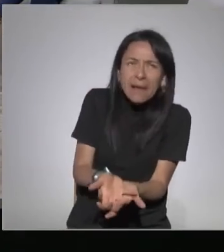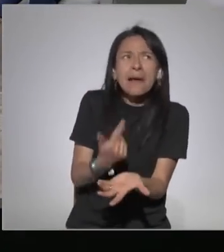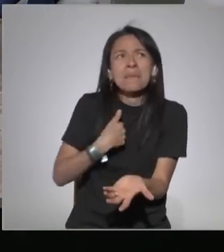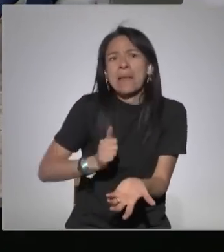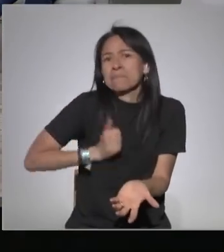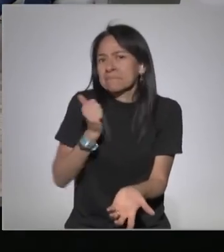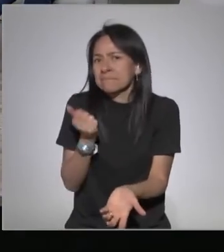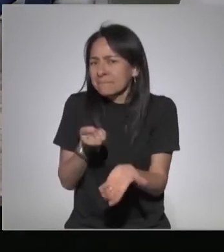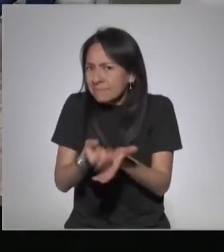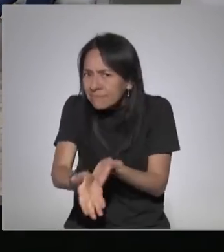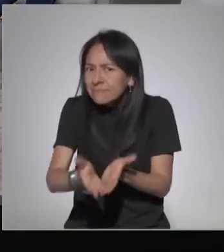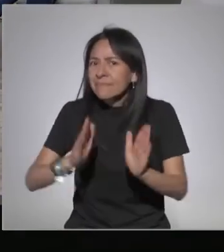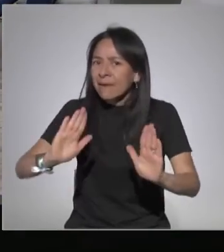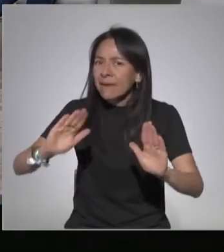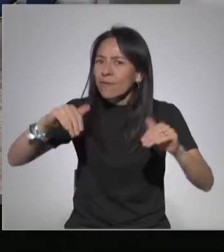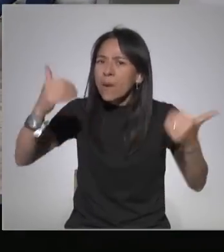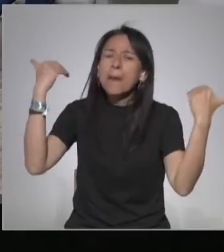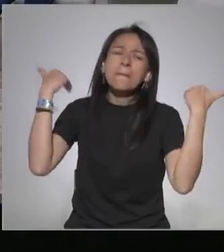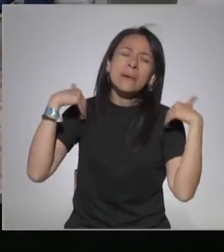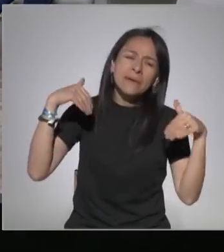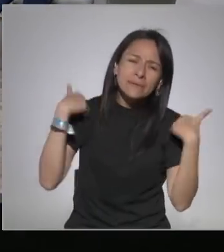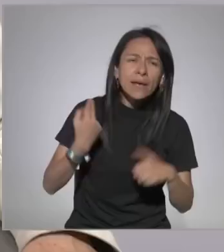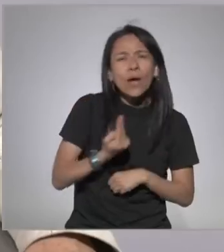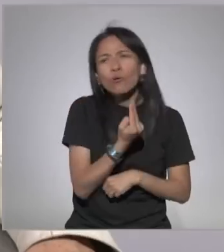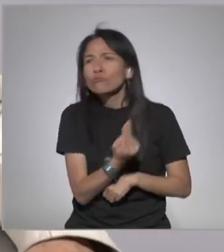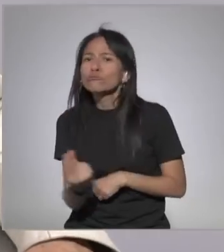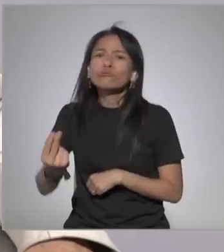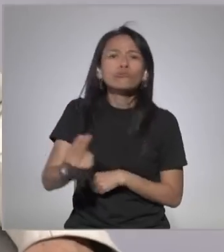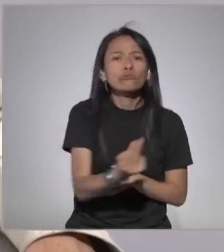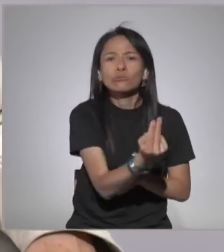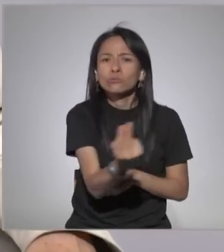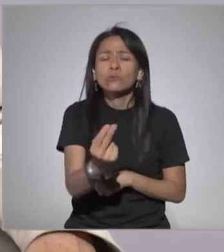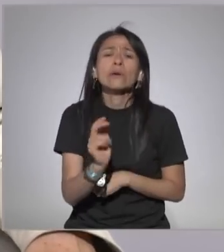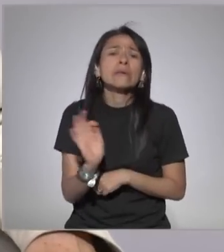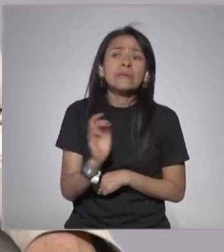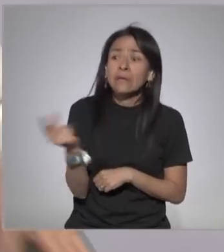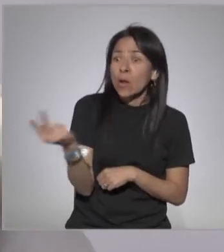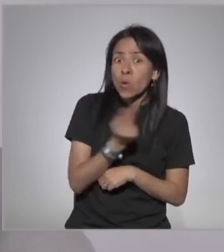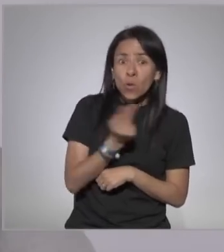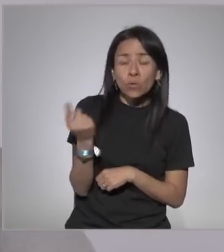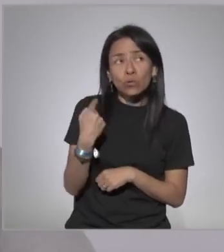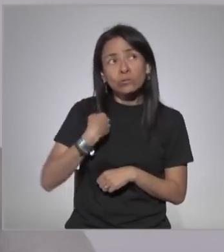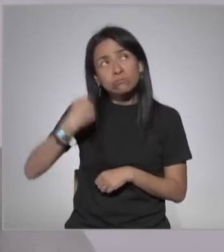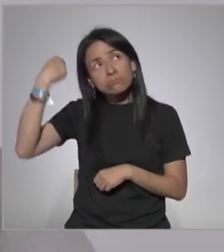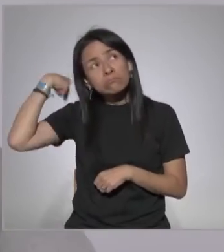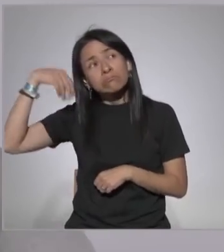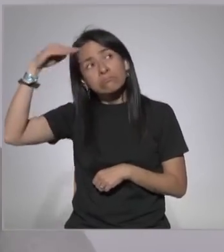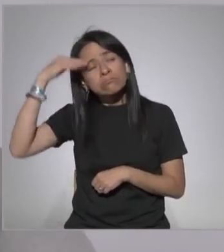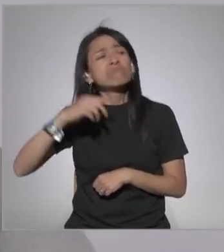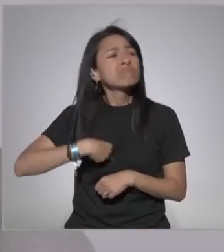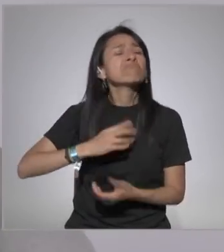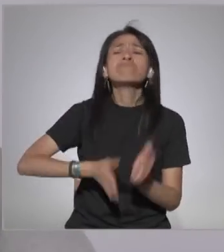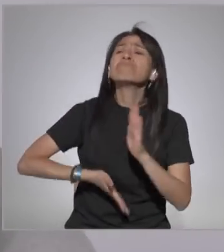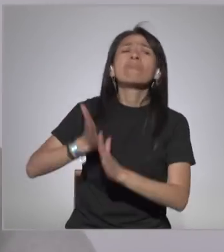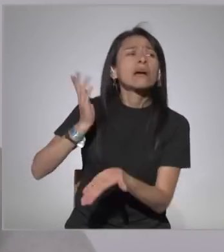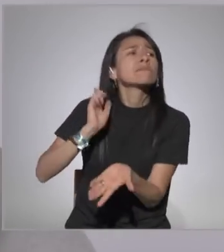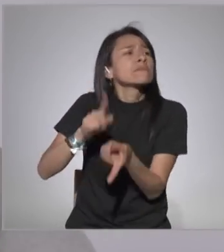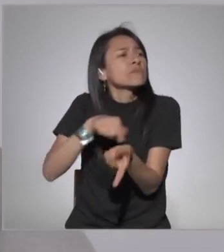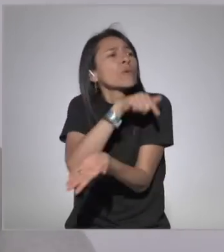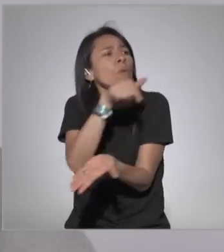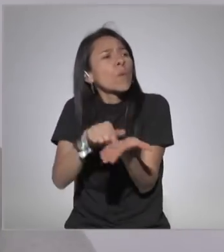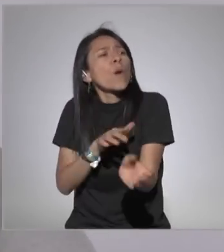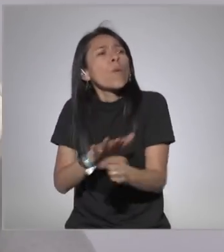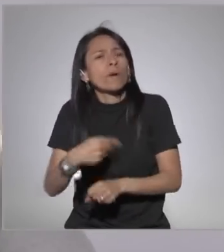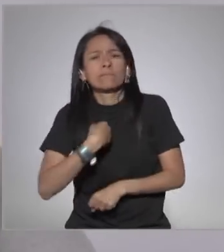paseo, para poder tener alguna actividad que ambos elijan. Es decir, yo creo que hablar